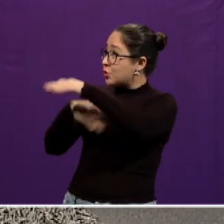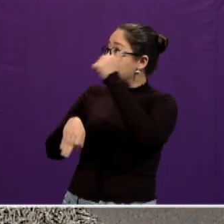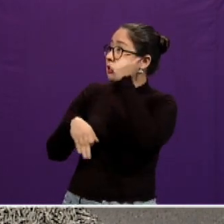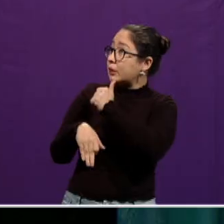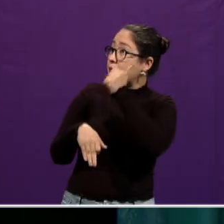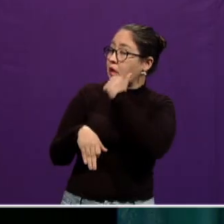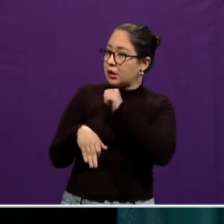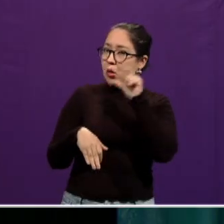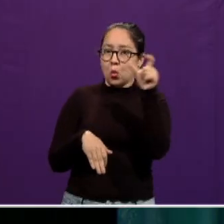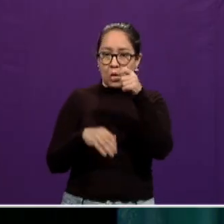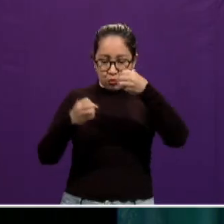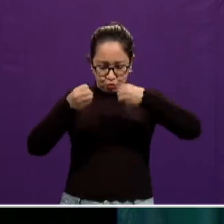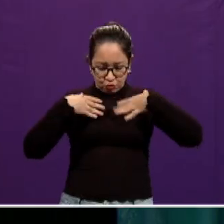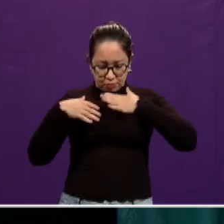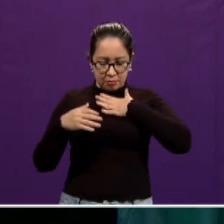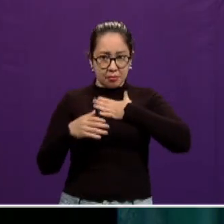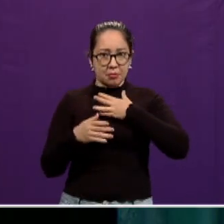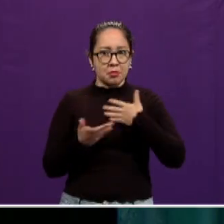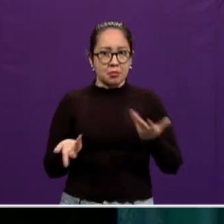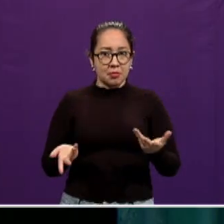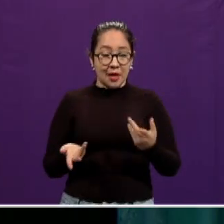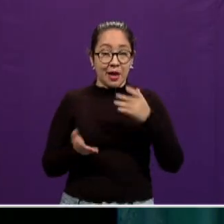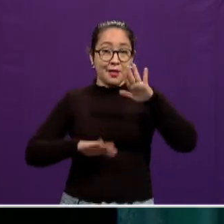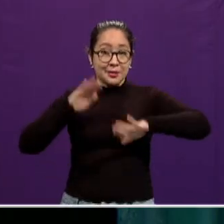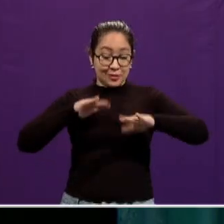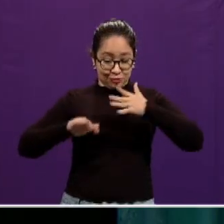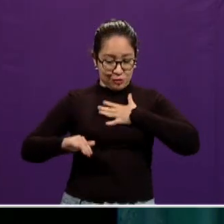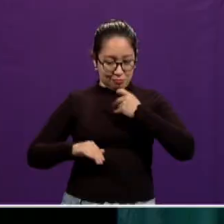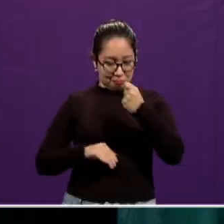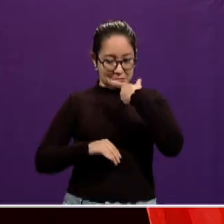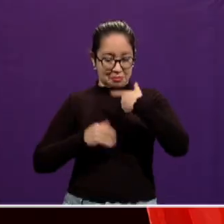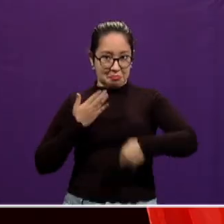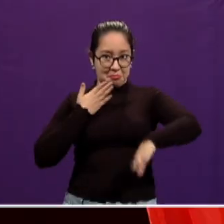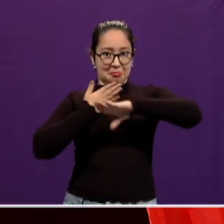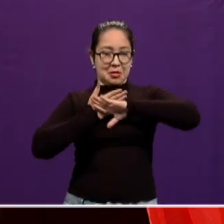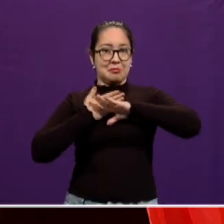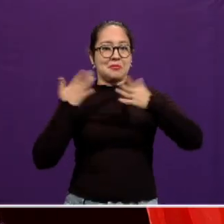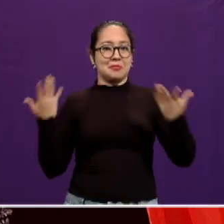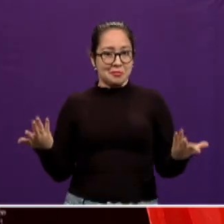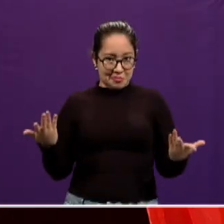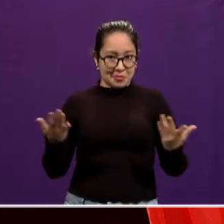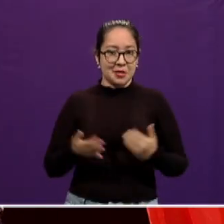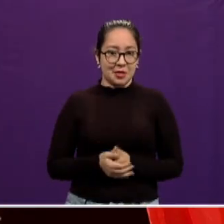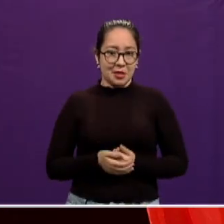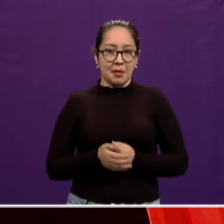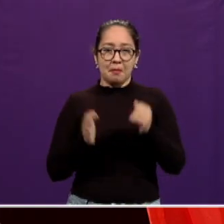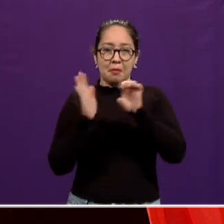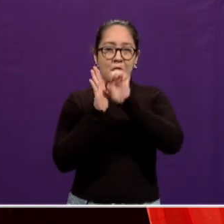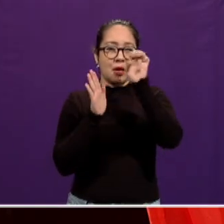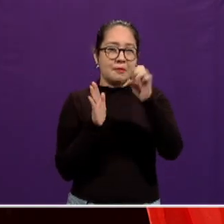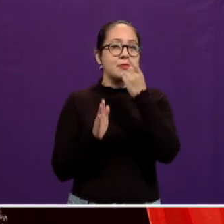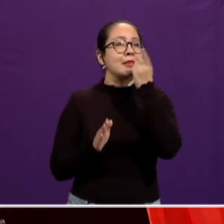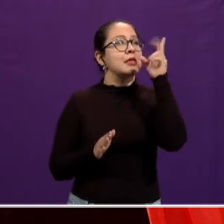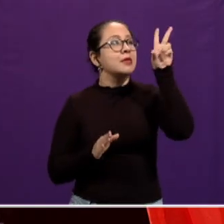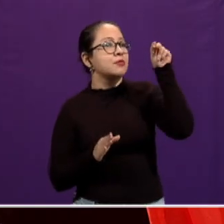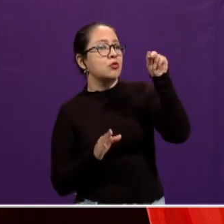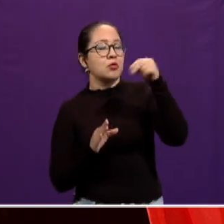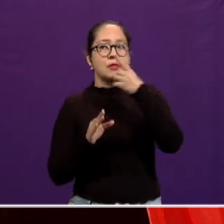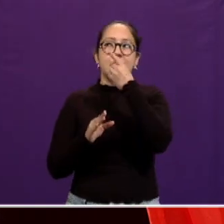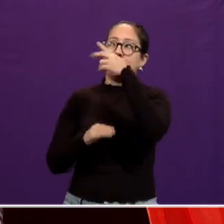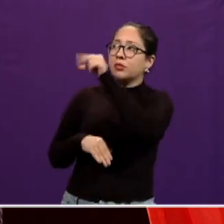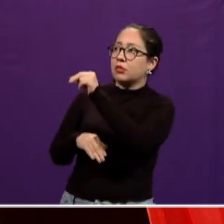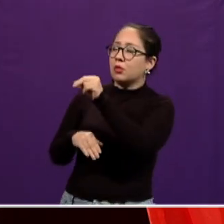hasta violencia para ti, ¿no? Sí, sí llega a ser un tanto violento, ¿no? ¿Qué pasa, por ejemplo, los nos y los